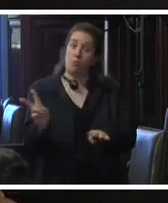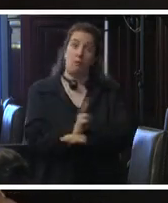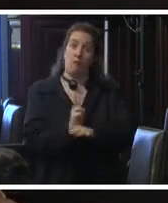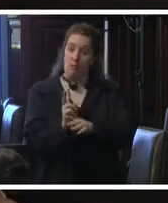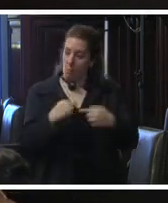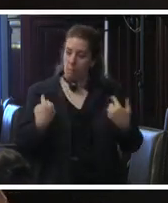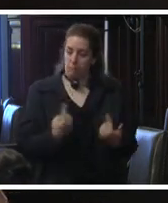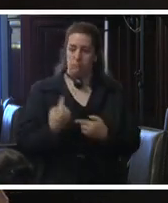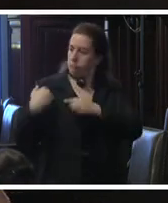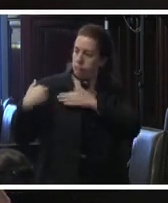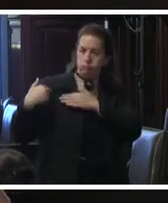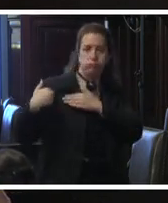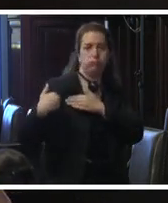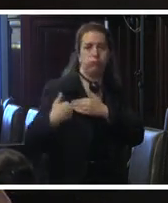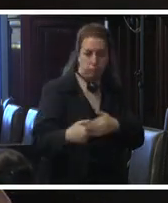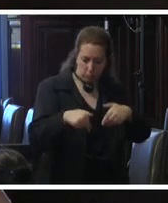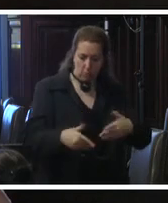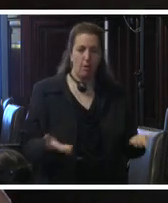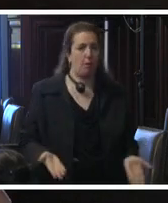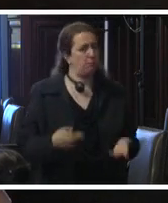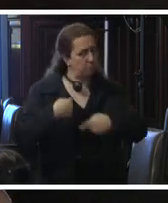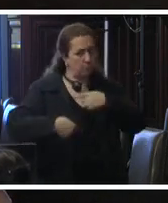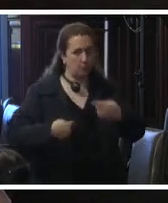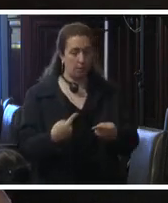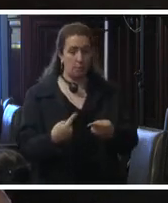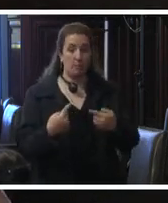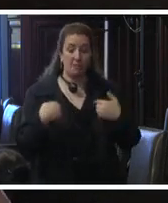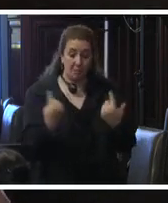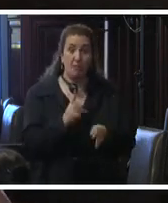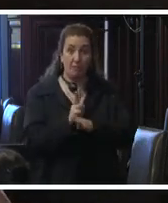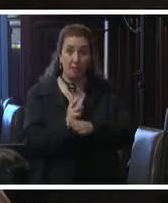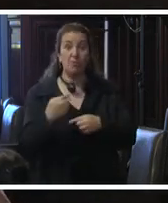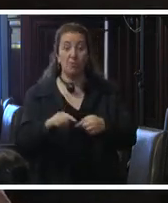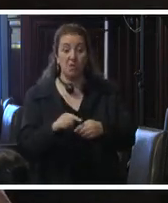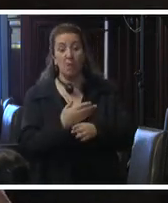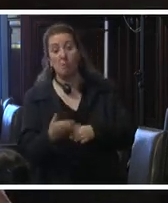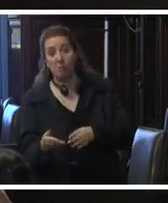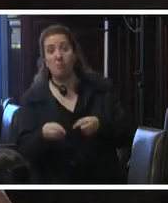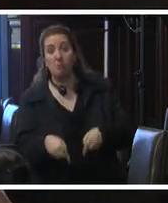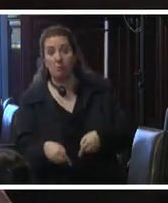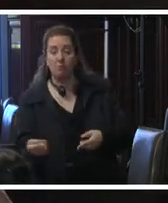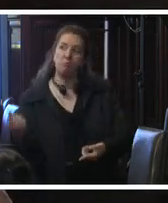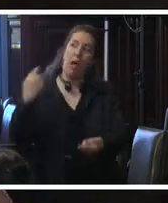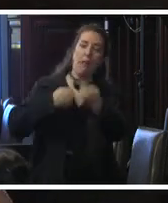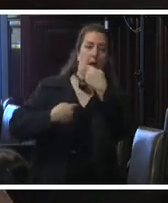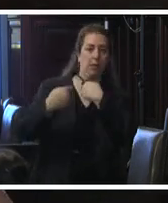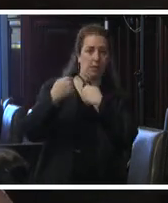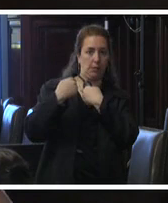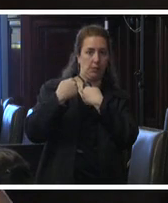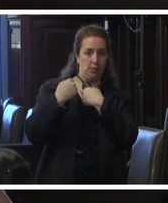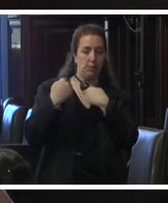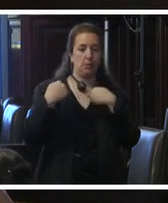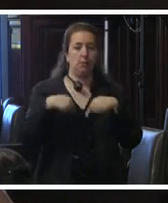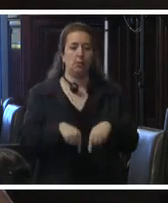naturaleza, ya que nosotros como defensoras hemos sido atacadas, especialmente las compañeras shuaras de Nanguinza y